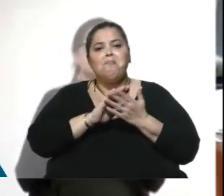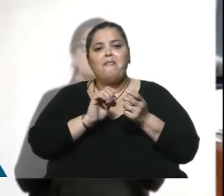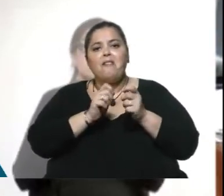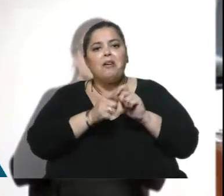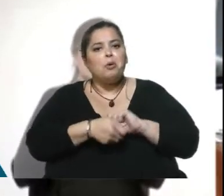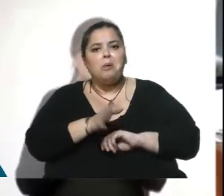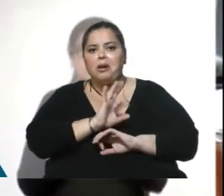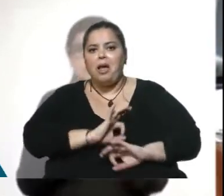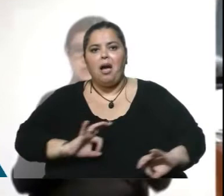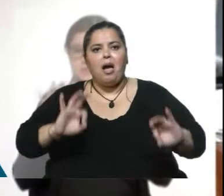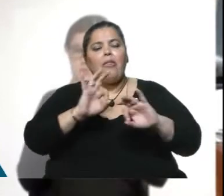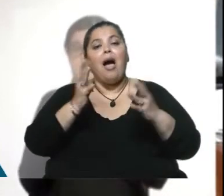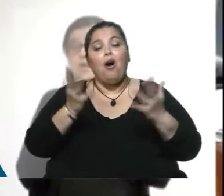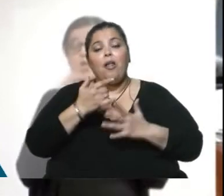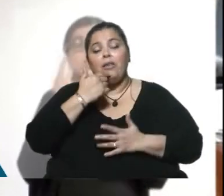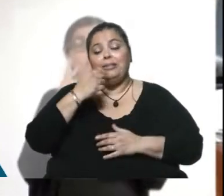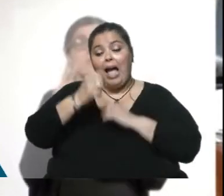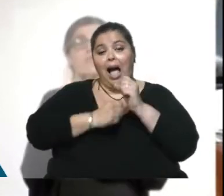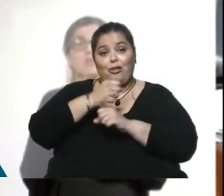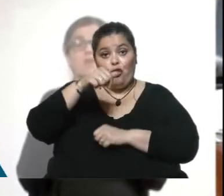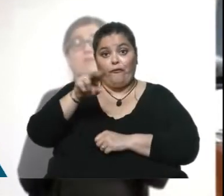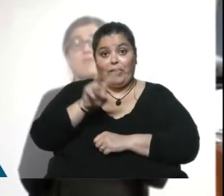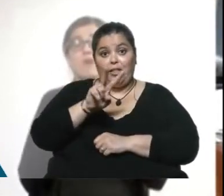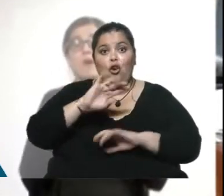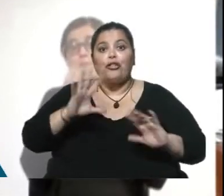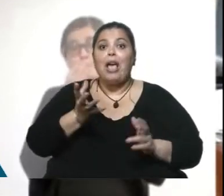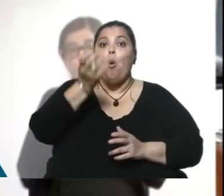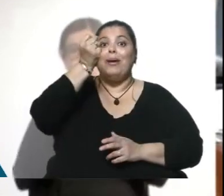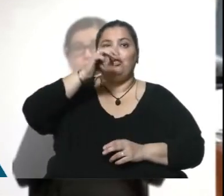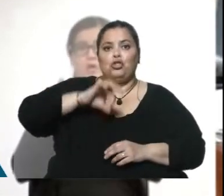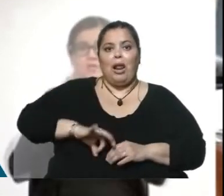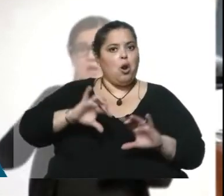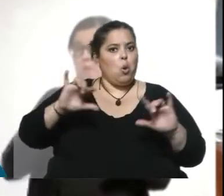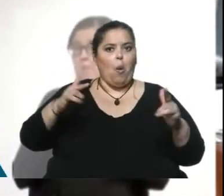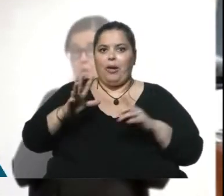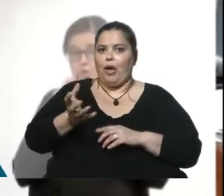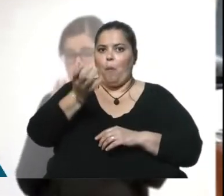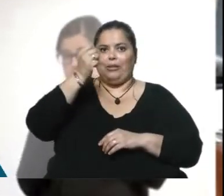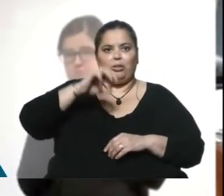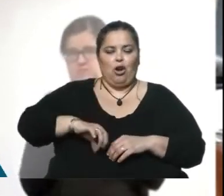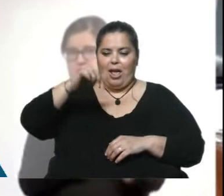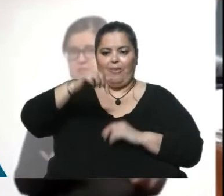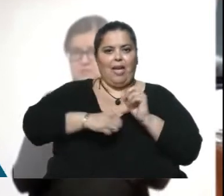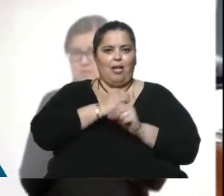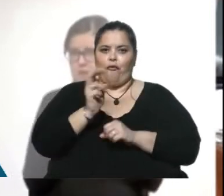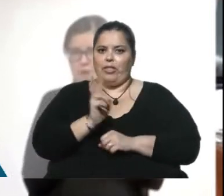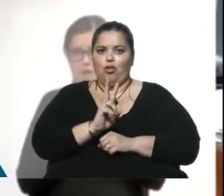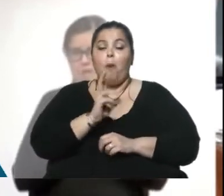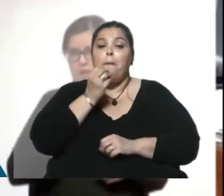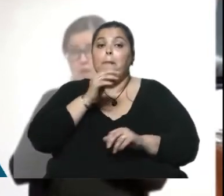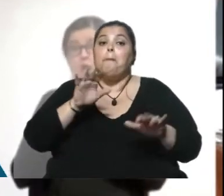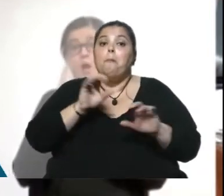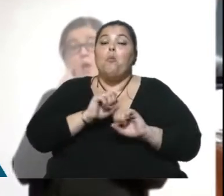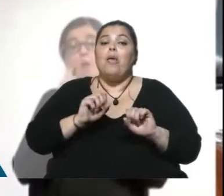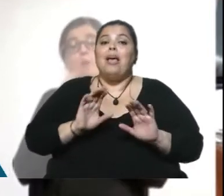se había dicho que en el 2022 comenzaba la recuperación salarial no hay recuperación salarial en el 2022 en el mejor de los casos